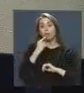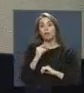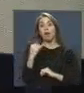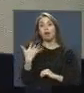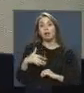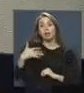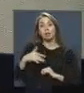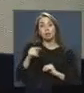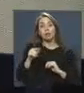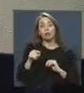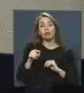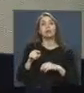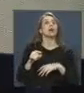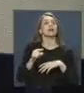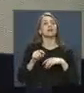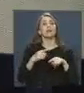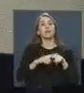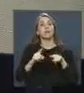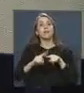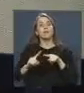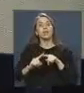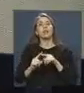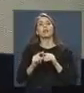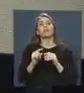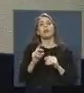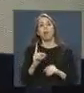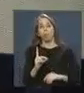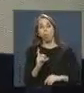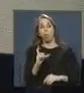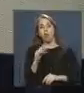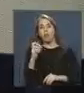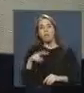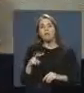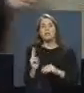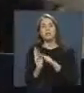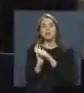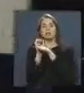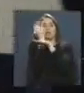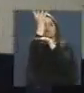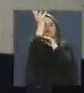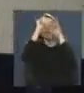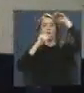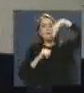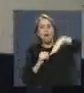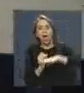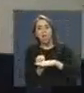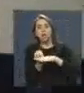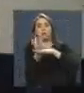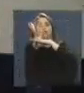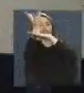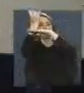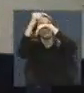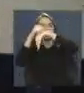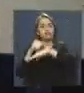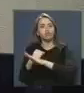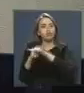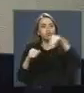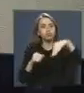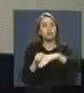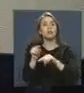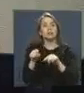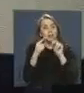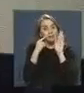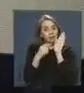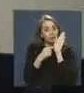importancia ecológica de las especies de cetáceos que se avistan en ese sector. Y además, en función de los resultados